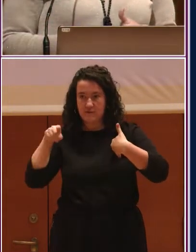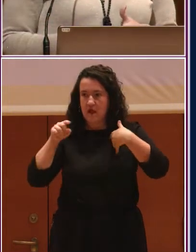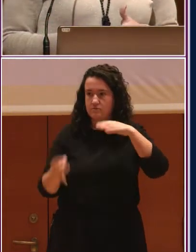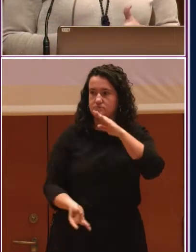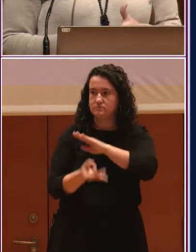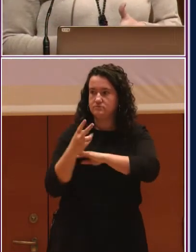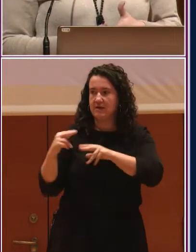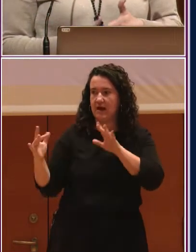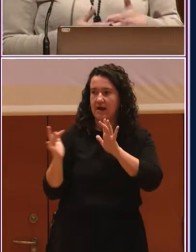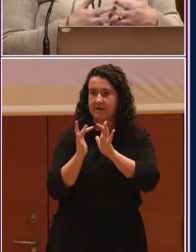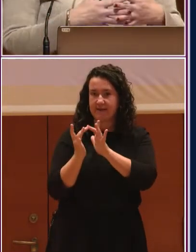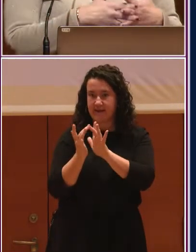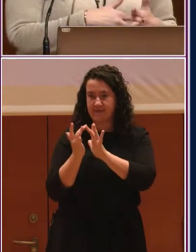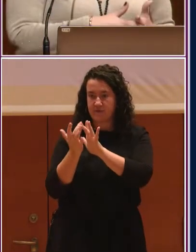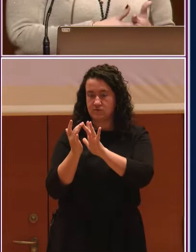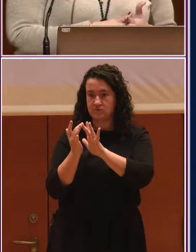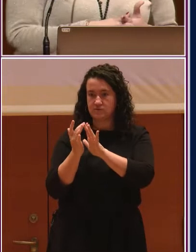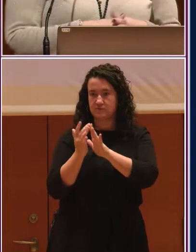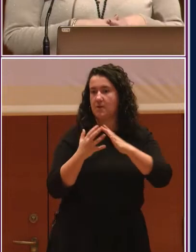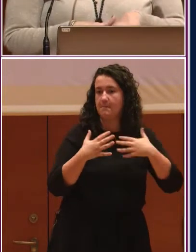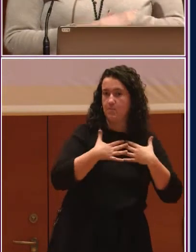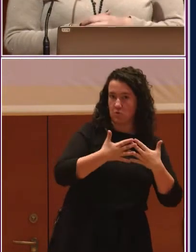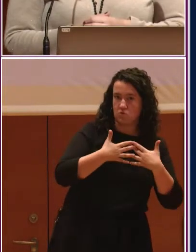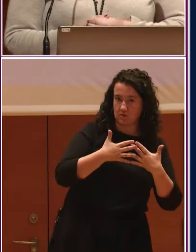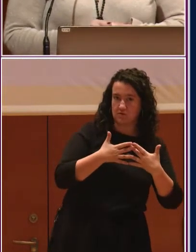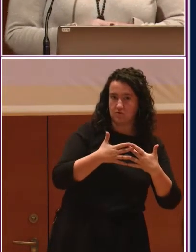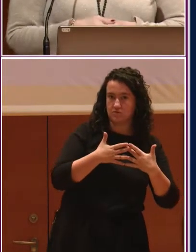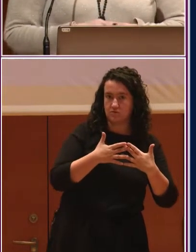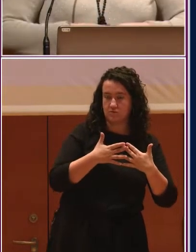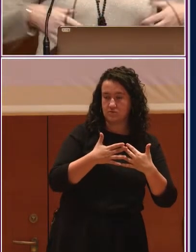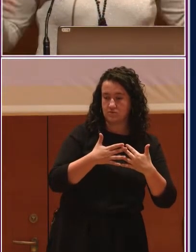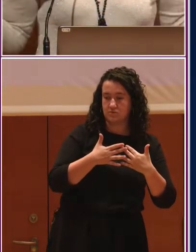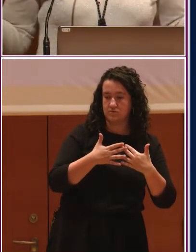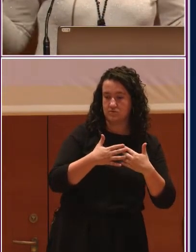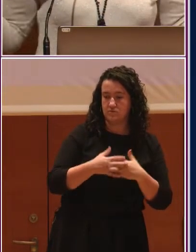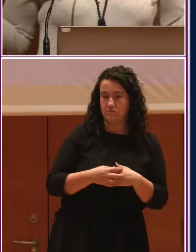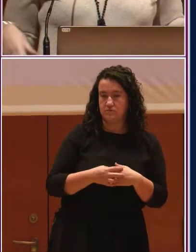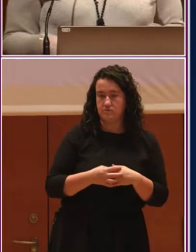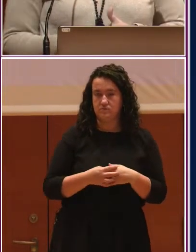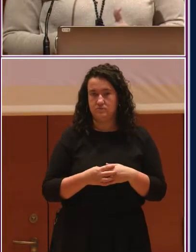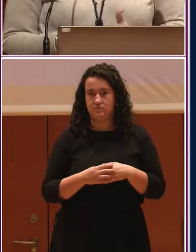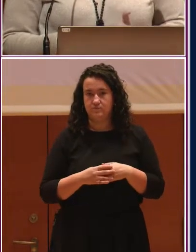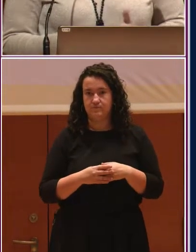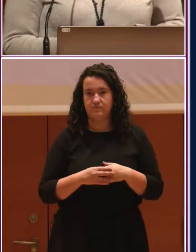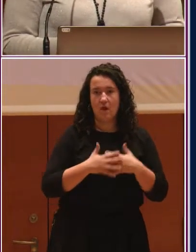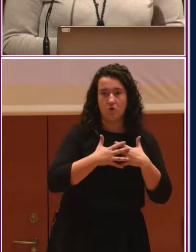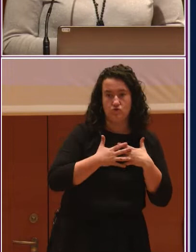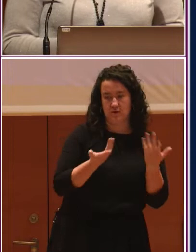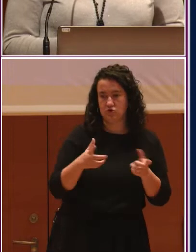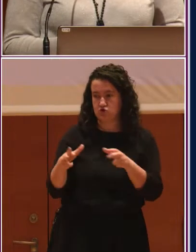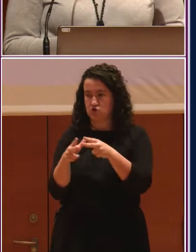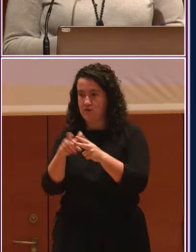con estas personas con otras mujeres que pueden ser víctimas y aquí se crea se da una relación